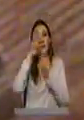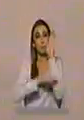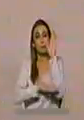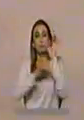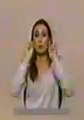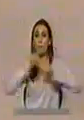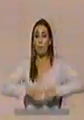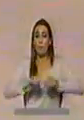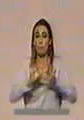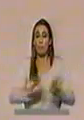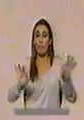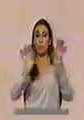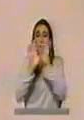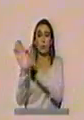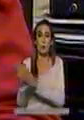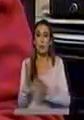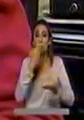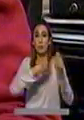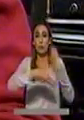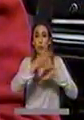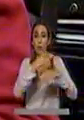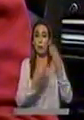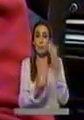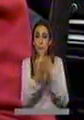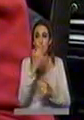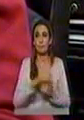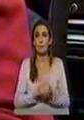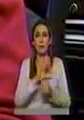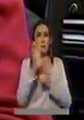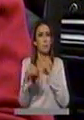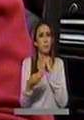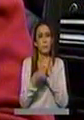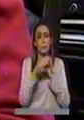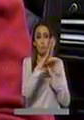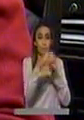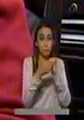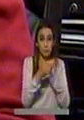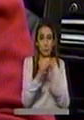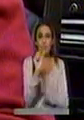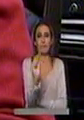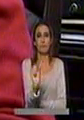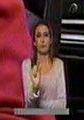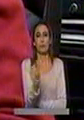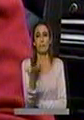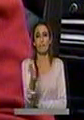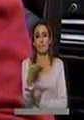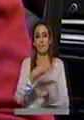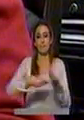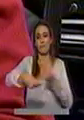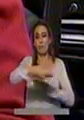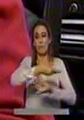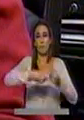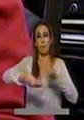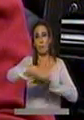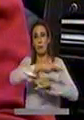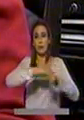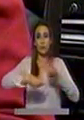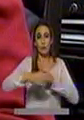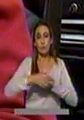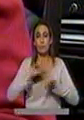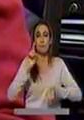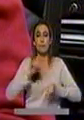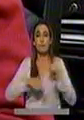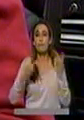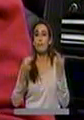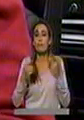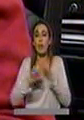posibilidad de encontrar nuevos mercados para el Ecuador. Se aporta muy poco a la inversión, que es una inversión, no es un gasto, a